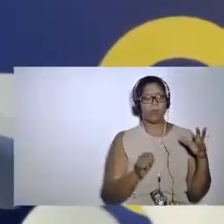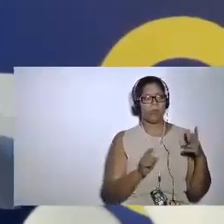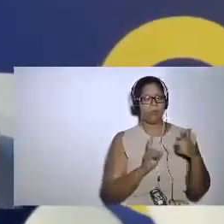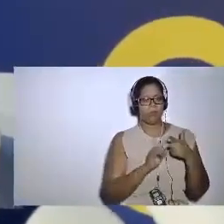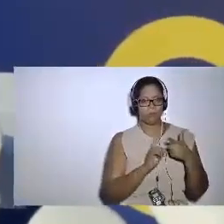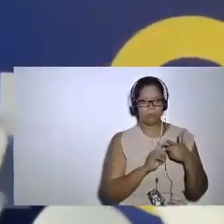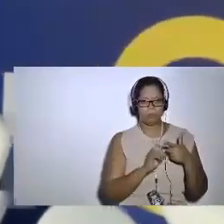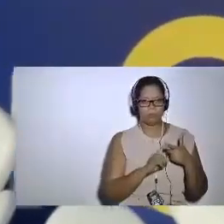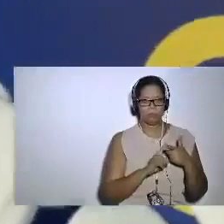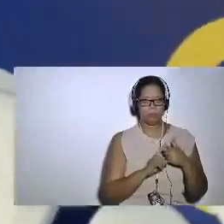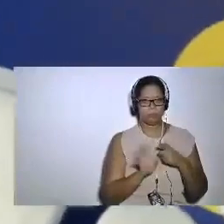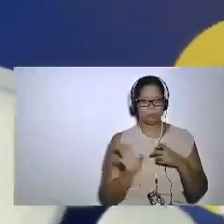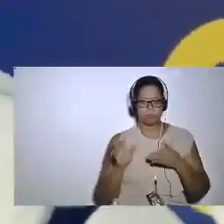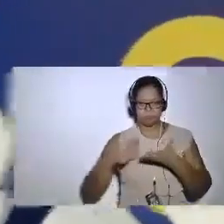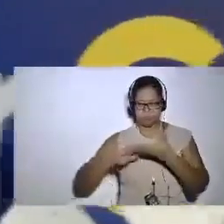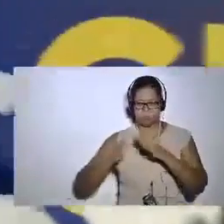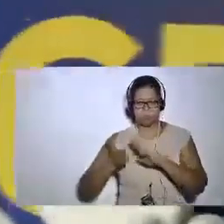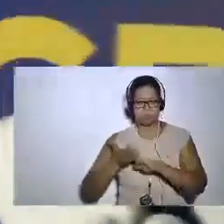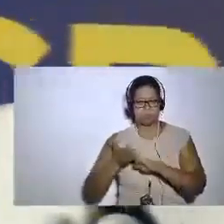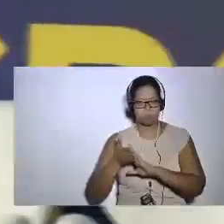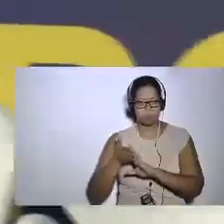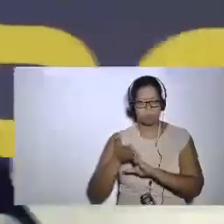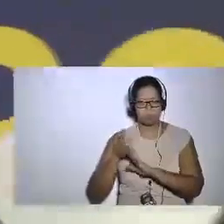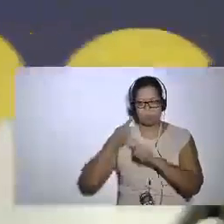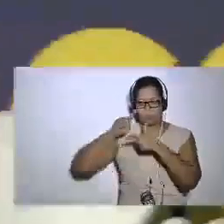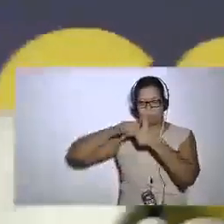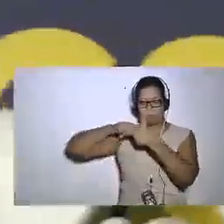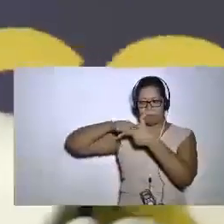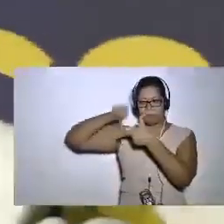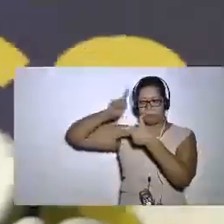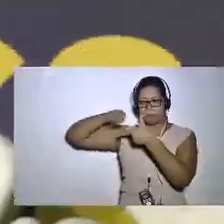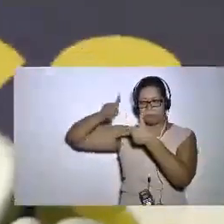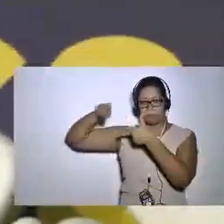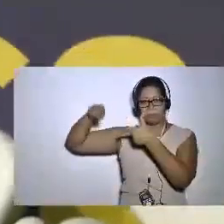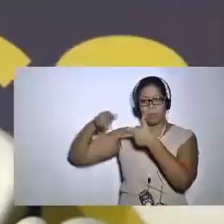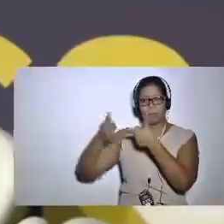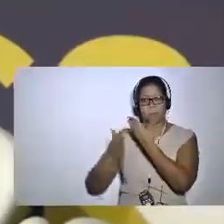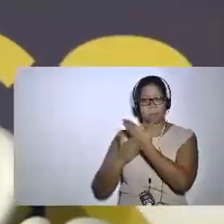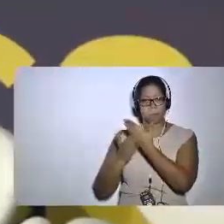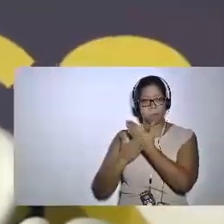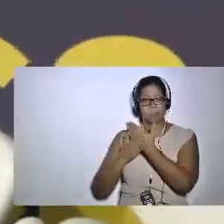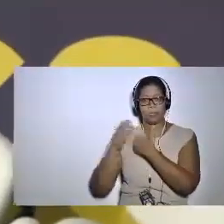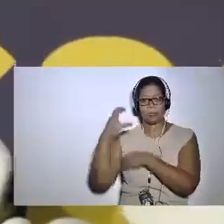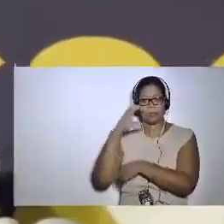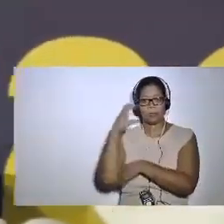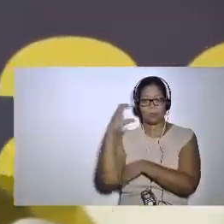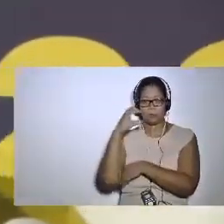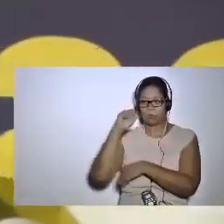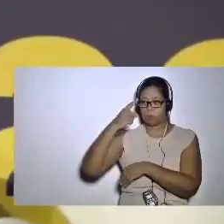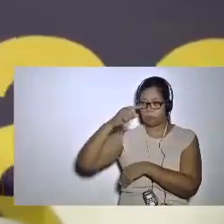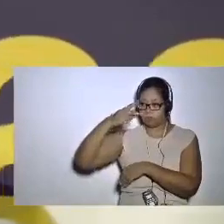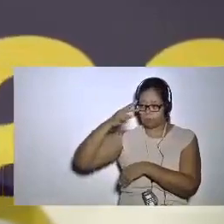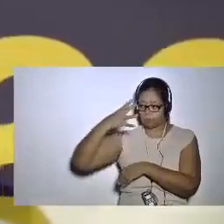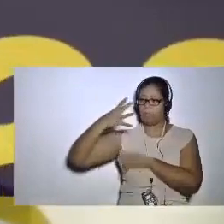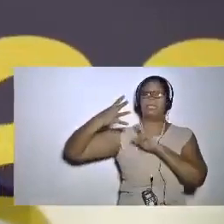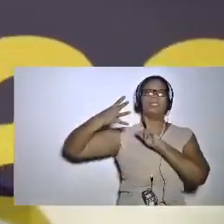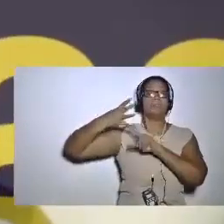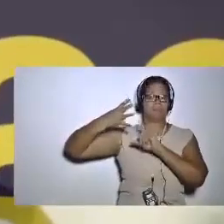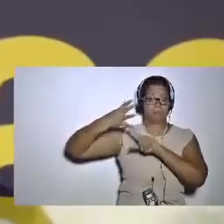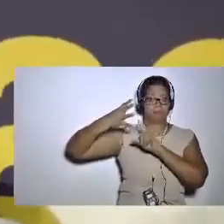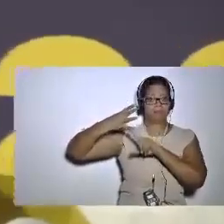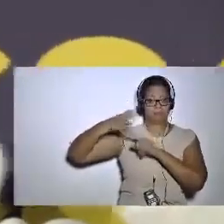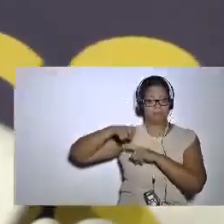la comunidad de inteligencia de economistas. La Colombia también está en la posición cuarta. Esto está bueno.